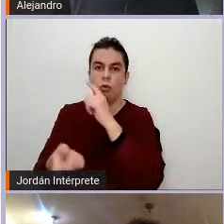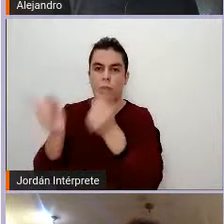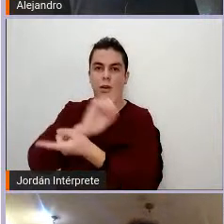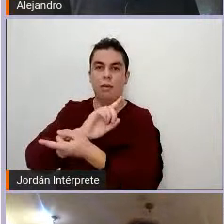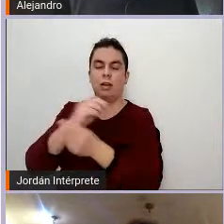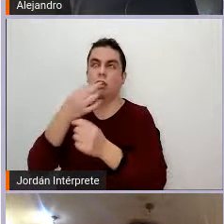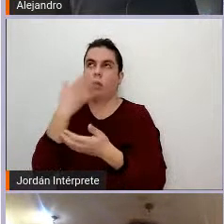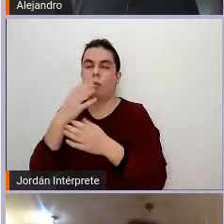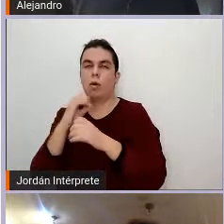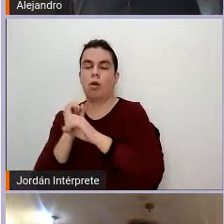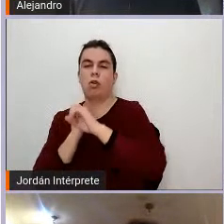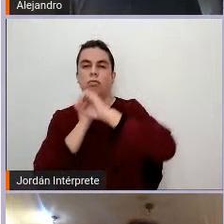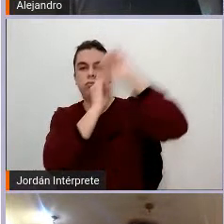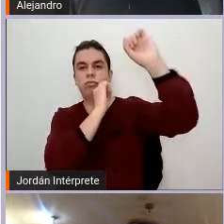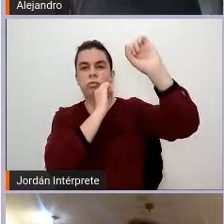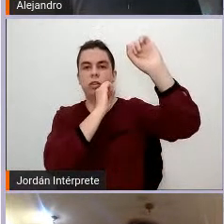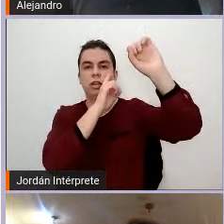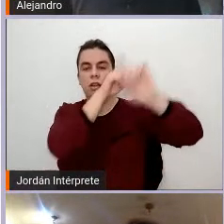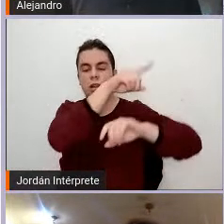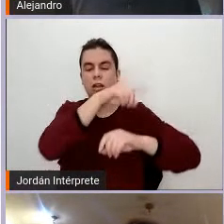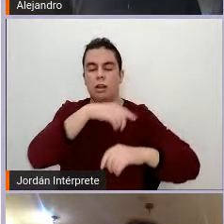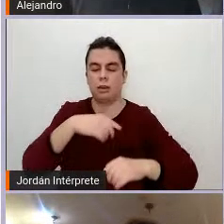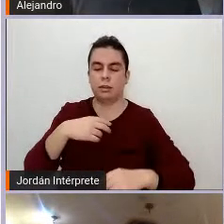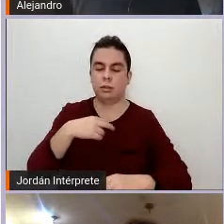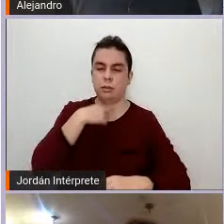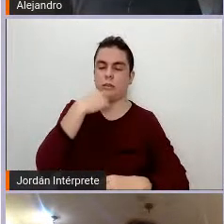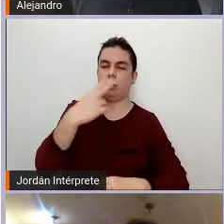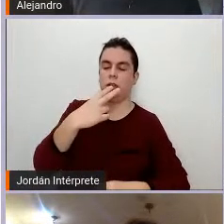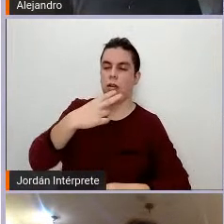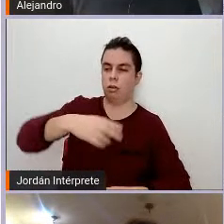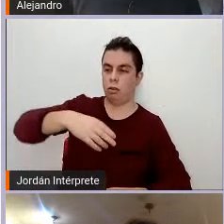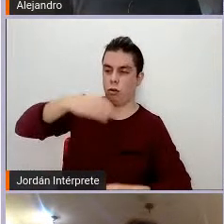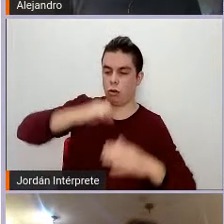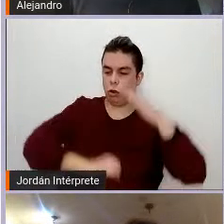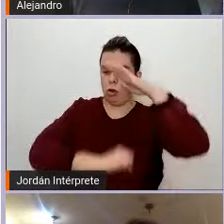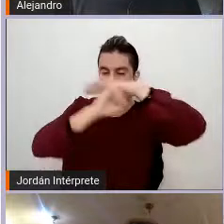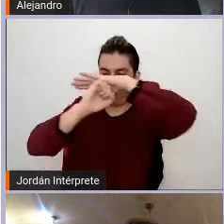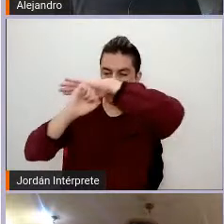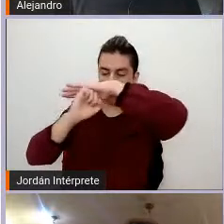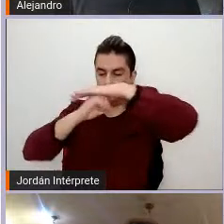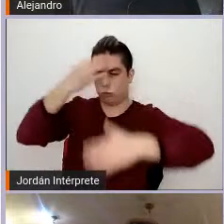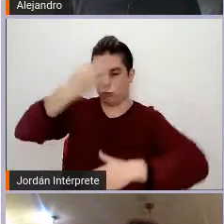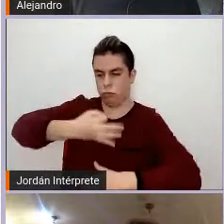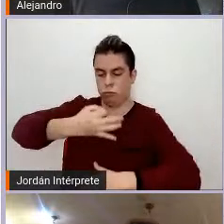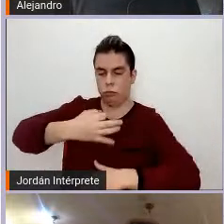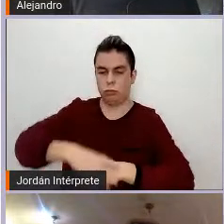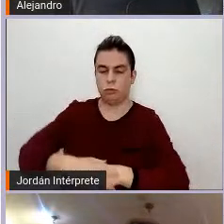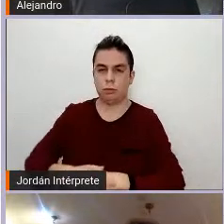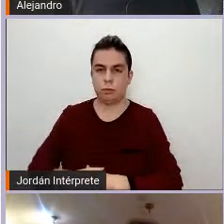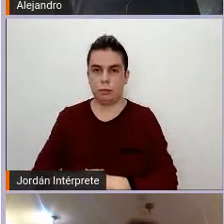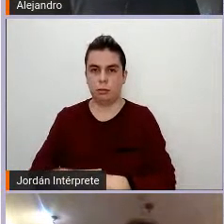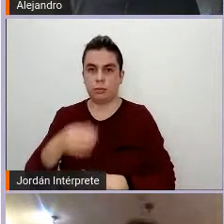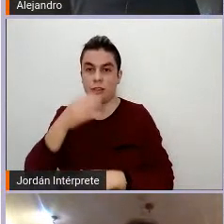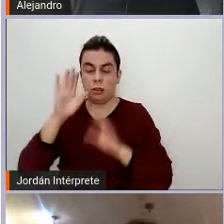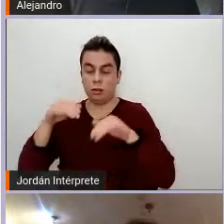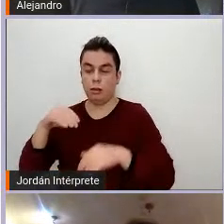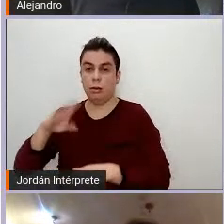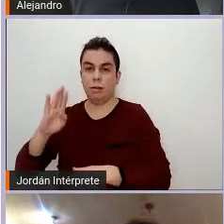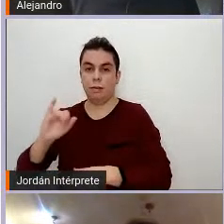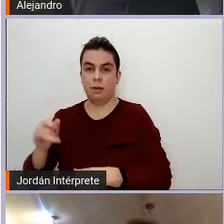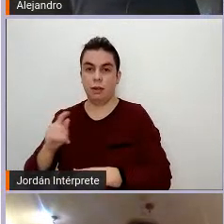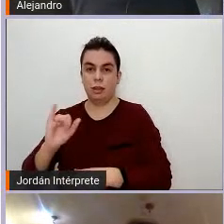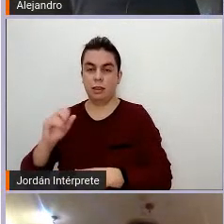oficial. Es decir, a través de la noción de polifonía de Bajtín como referencia interdisciplinaria,